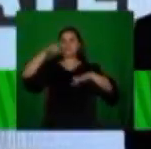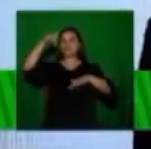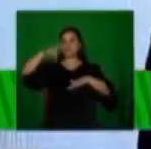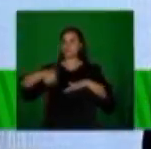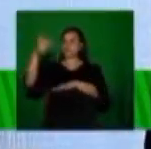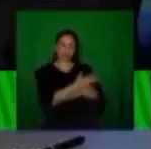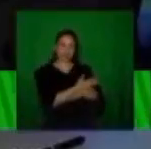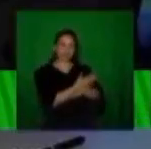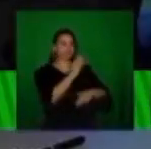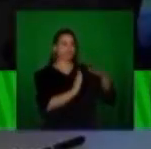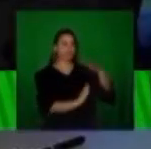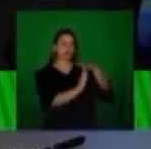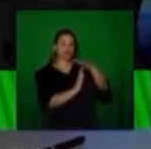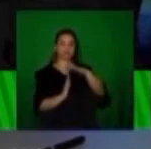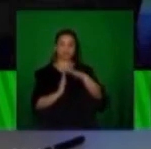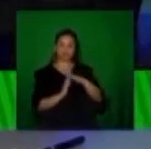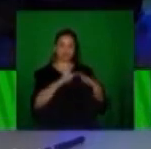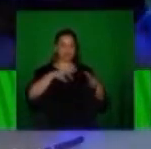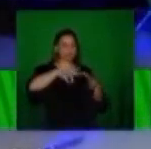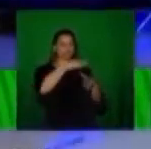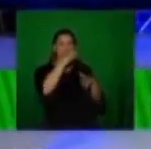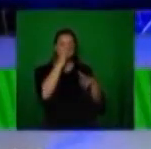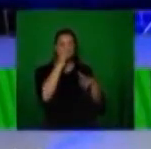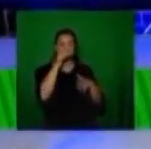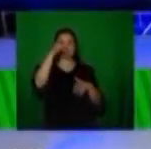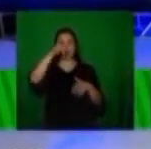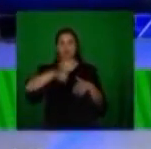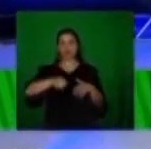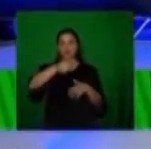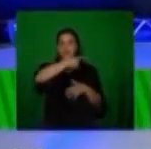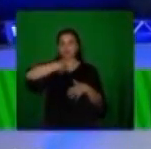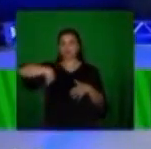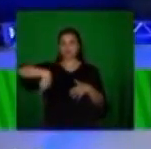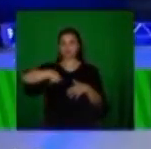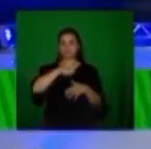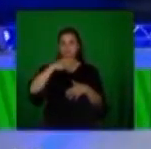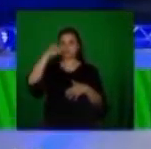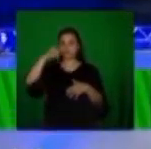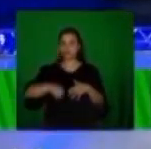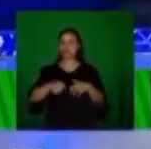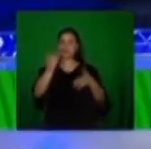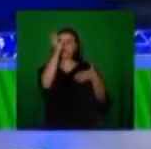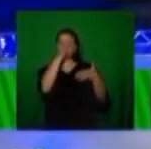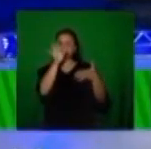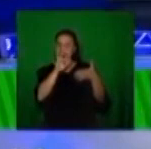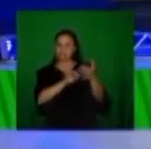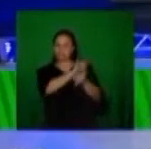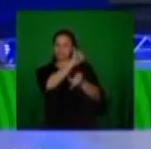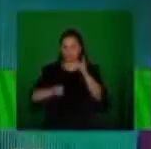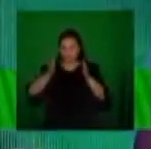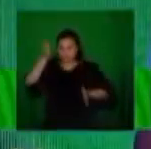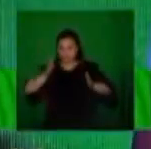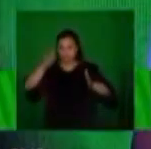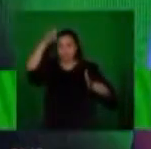otra forma mejor para la ciudadanía. Entonces, en estas tensiones, ¿no?, son las que se juegan, pero si me permitís, más allá de